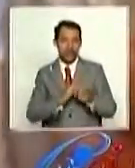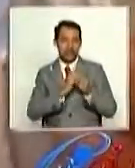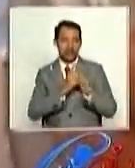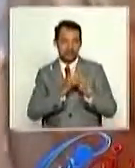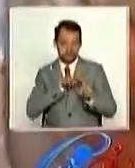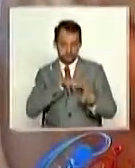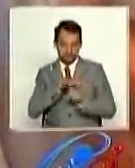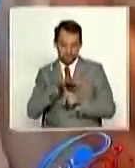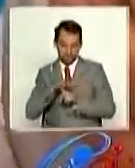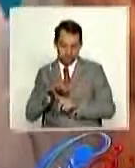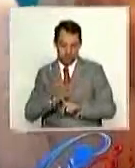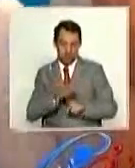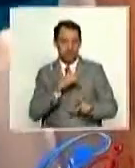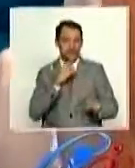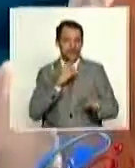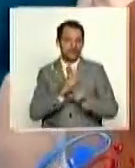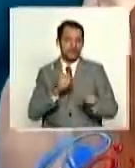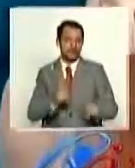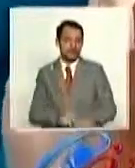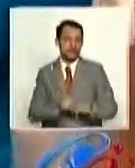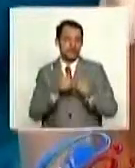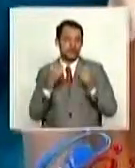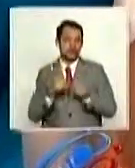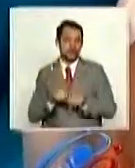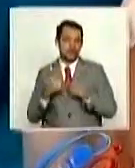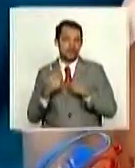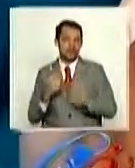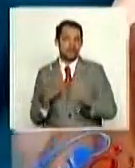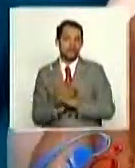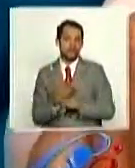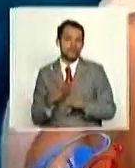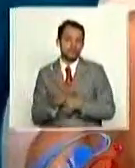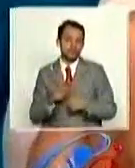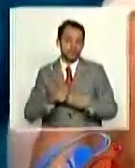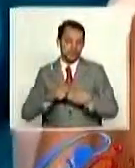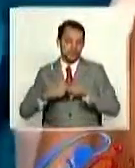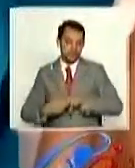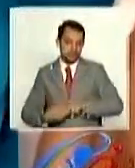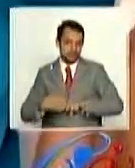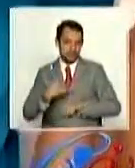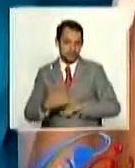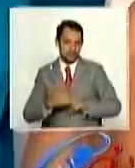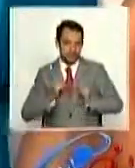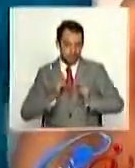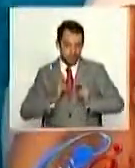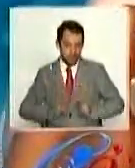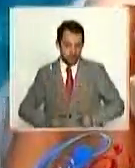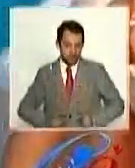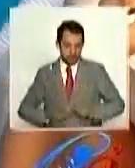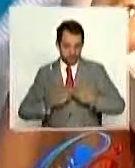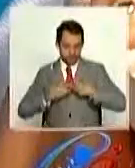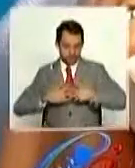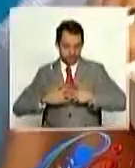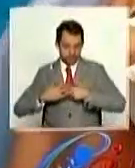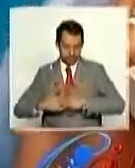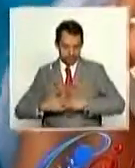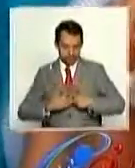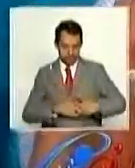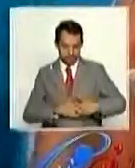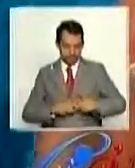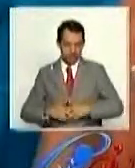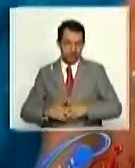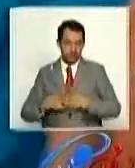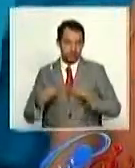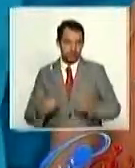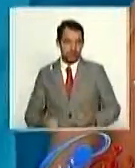es otro de los metales que nos está causando problemas a nivel sistémico. Ahí ven ustedes el metal, yo trato de